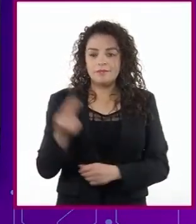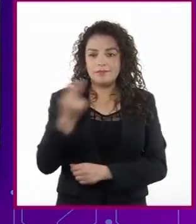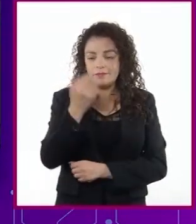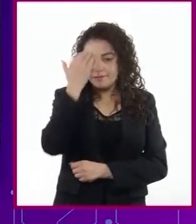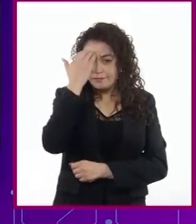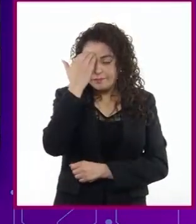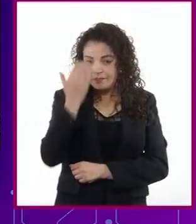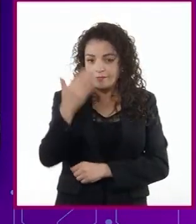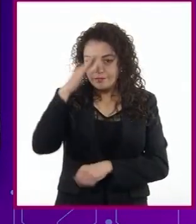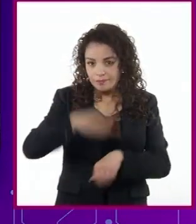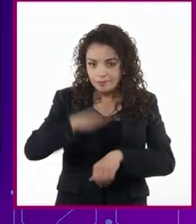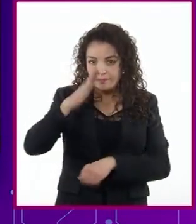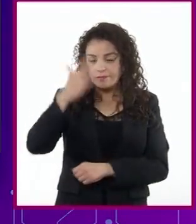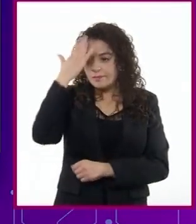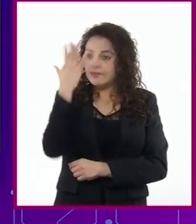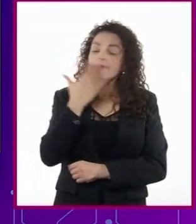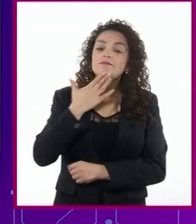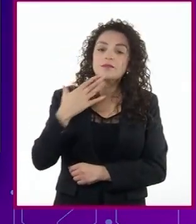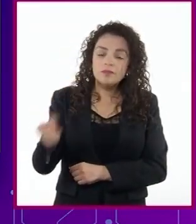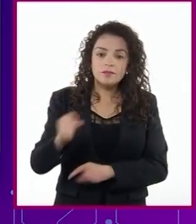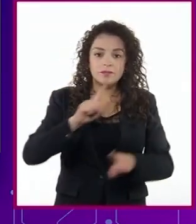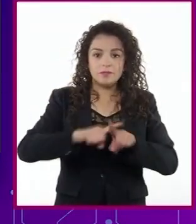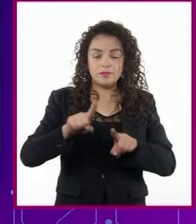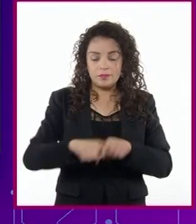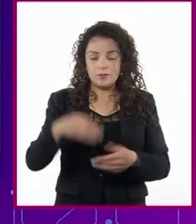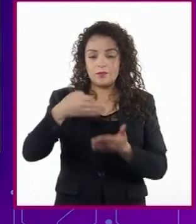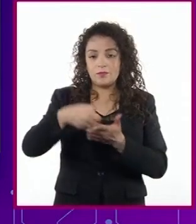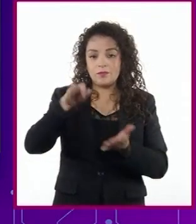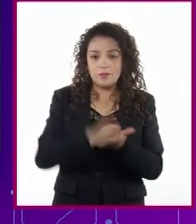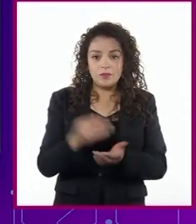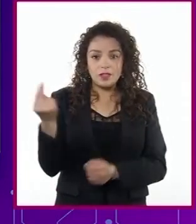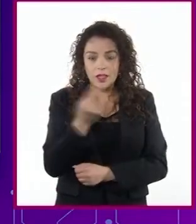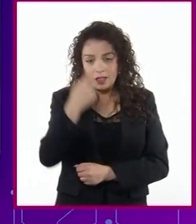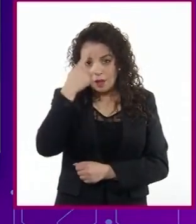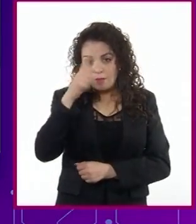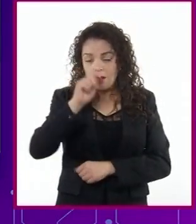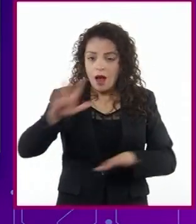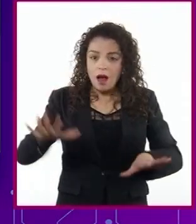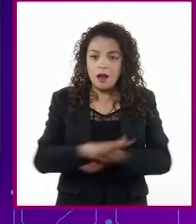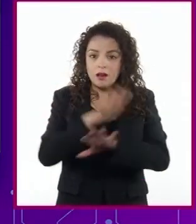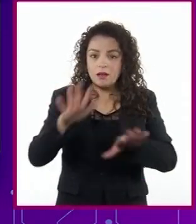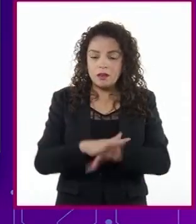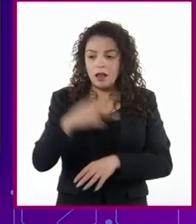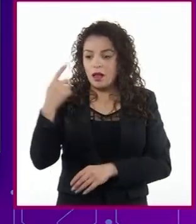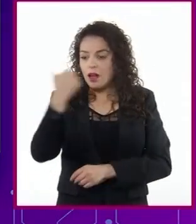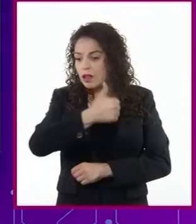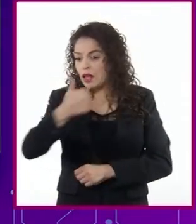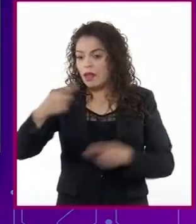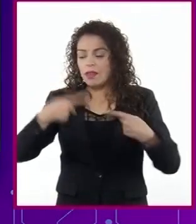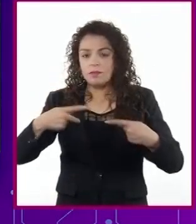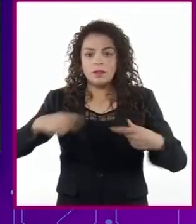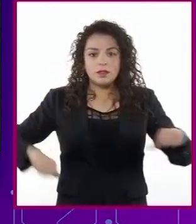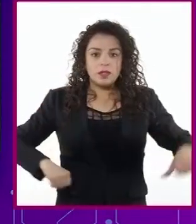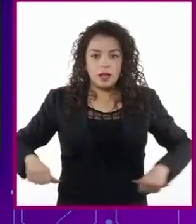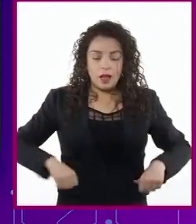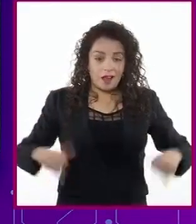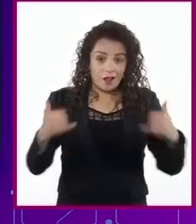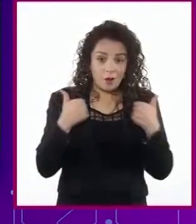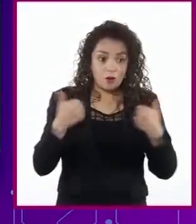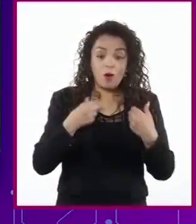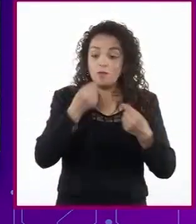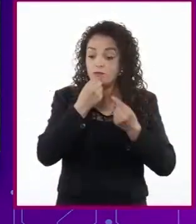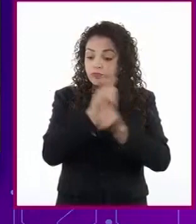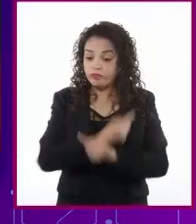las capacidades, las actitudes y los valores necesarios para producir cambios de comportamiento que permitan a niños, jóvenes y